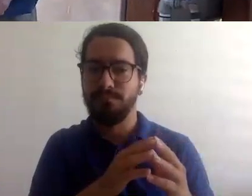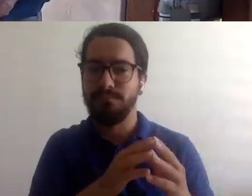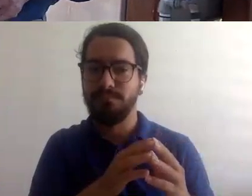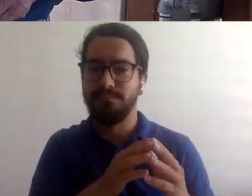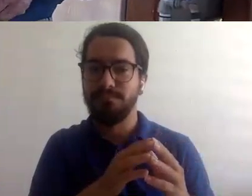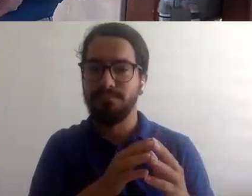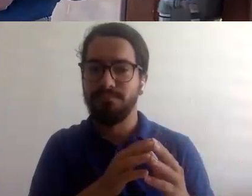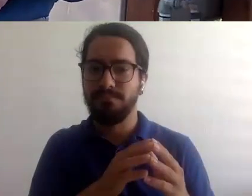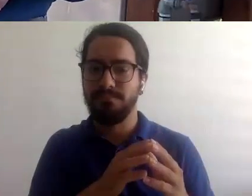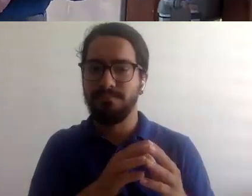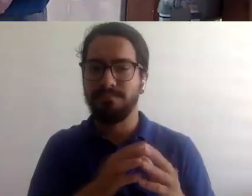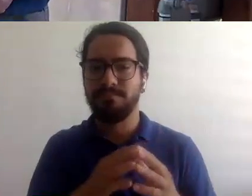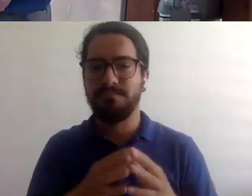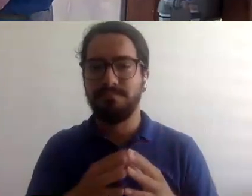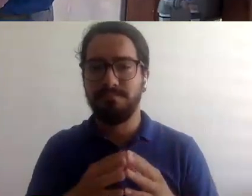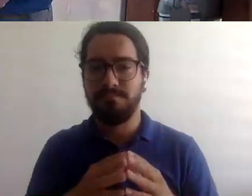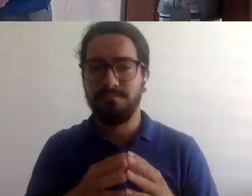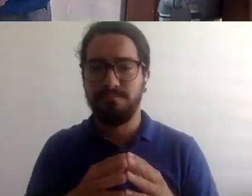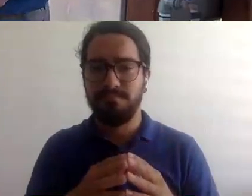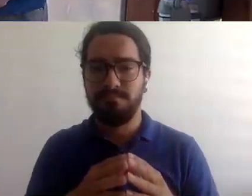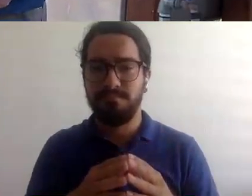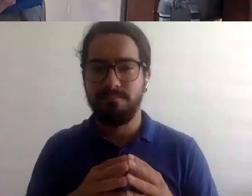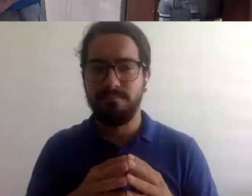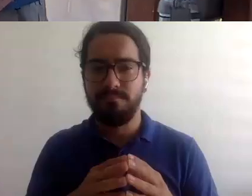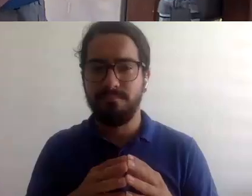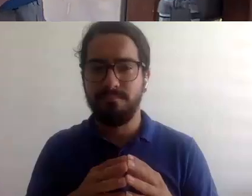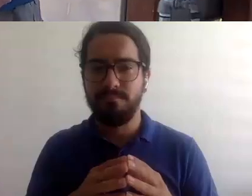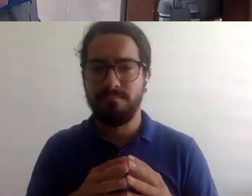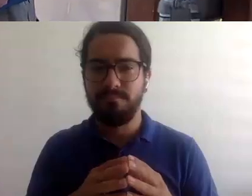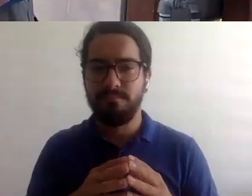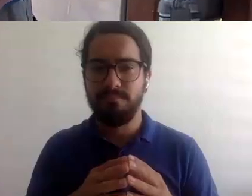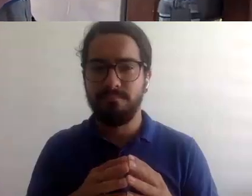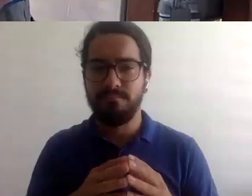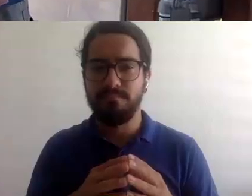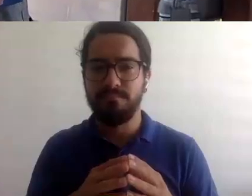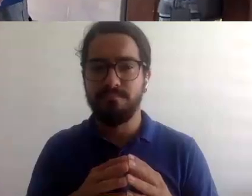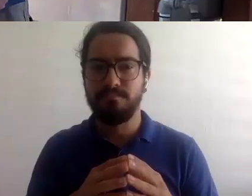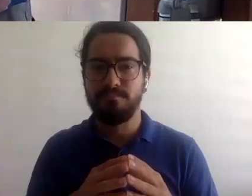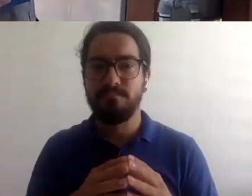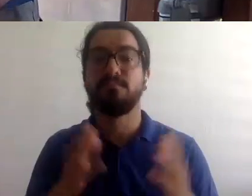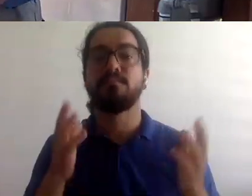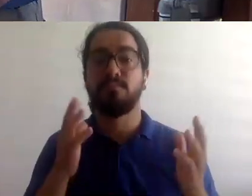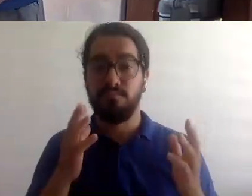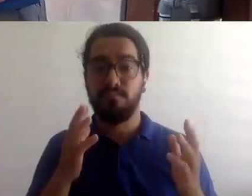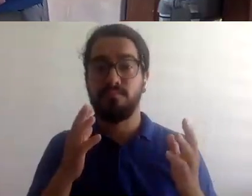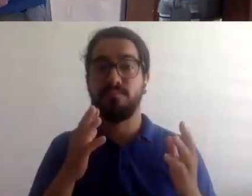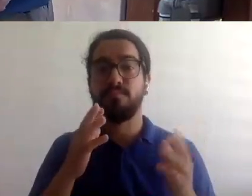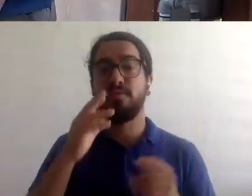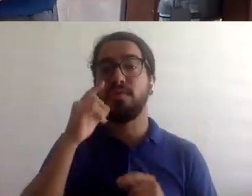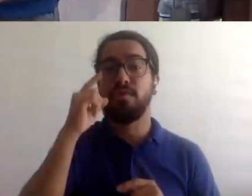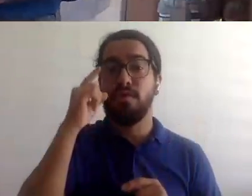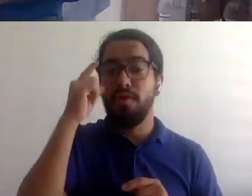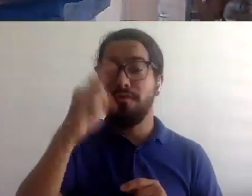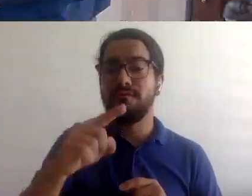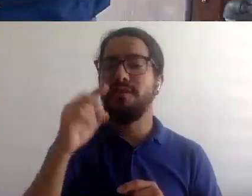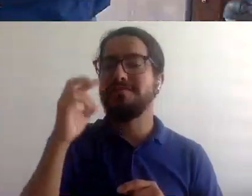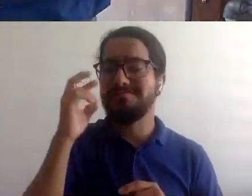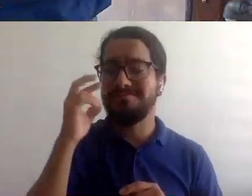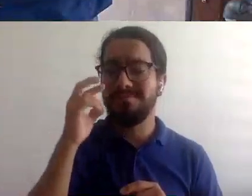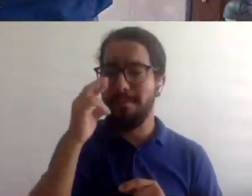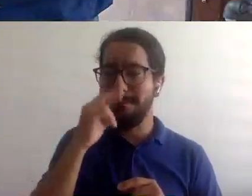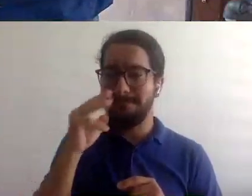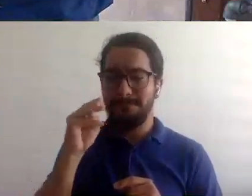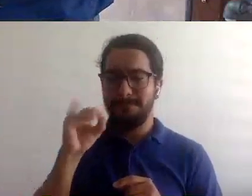unos ratones. Uh-huh. Y después le dieron verdulaga para comer. ¿Qué es